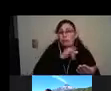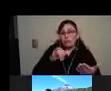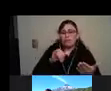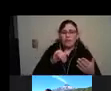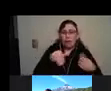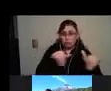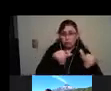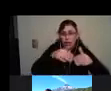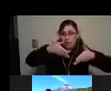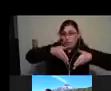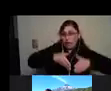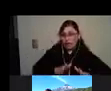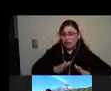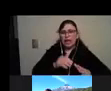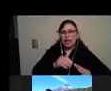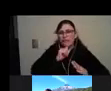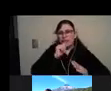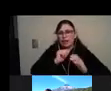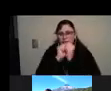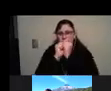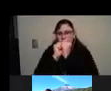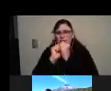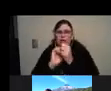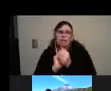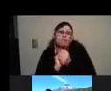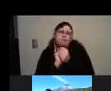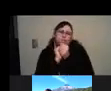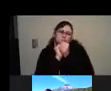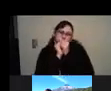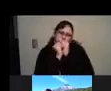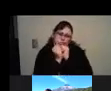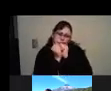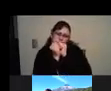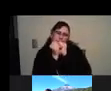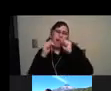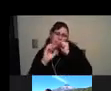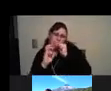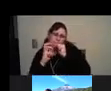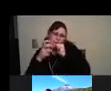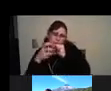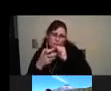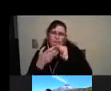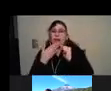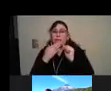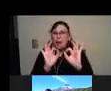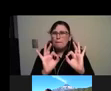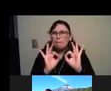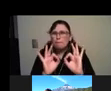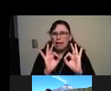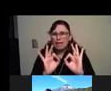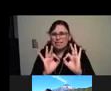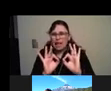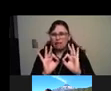hay una etapa de mucha especialización y, perdón, de diferenciación y de especialización cerebral,